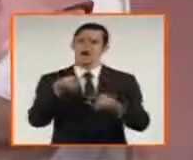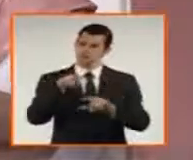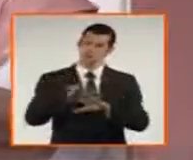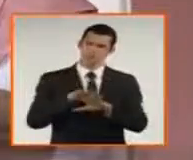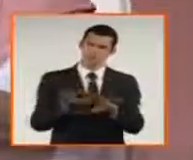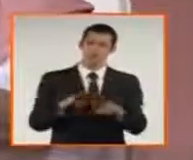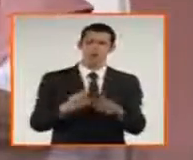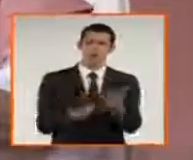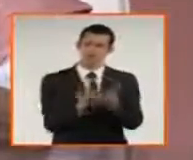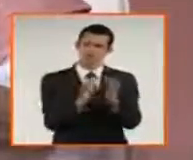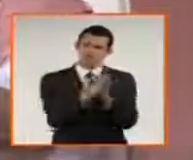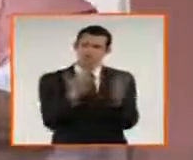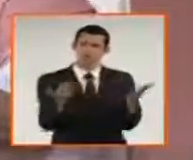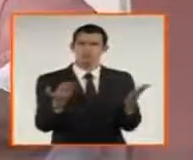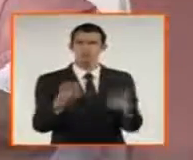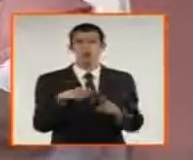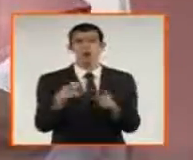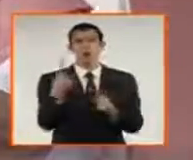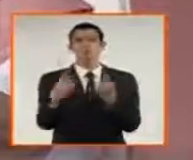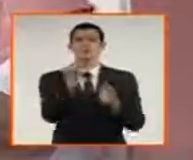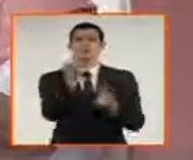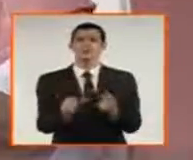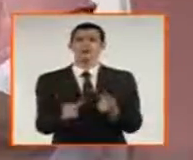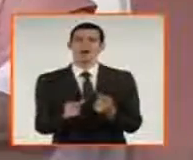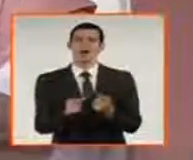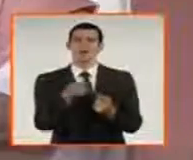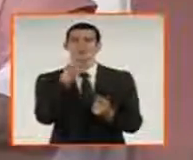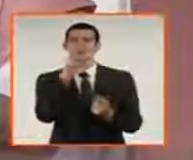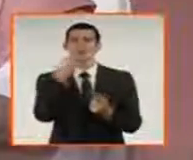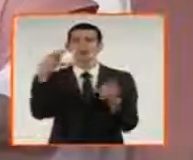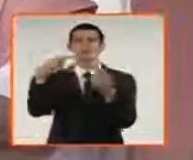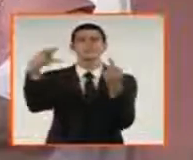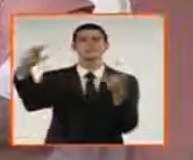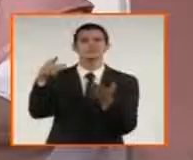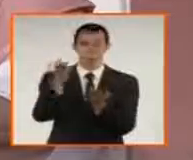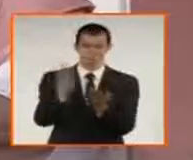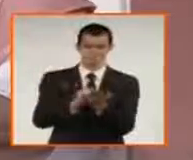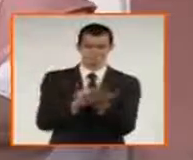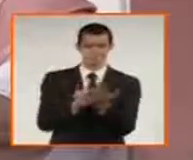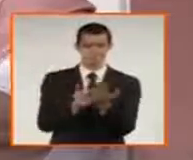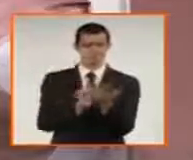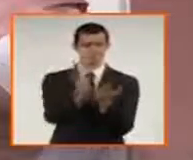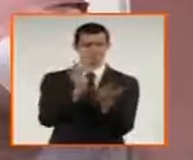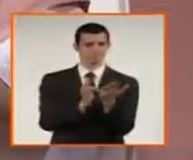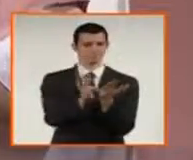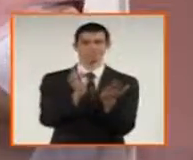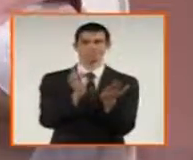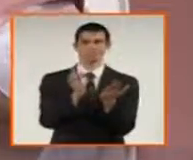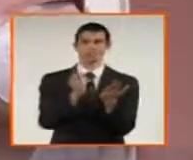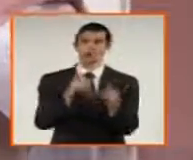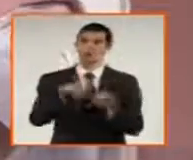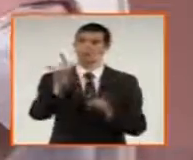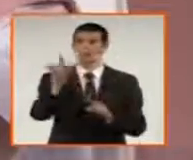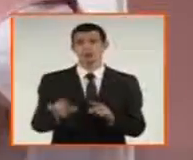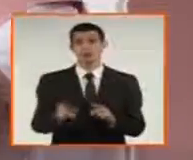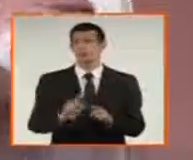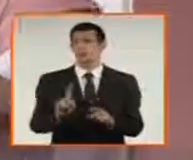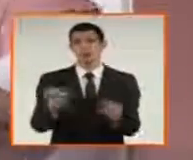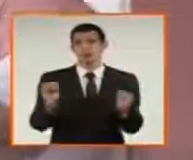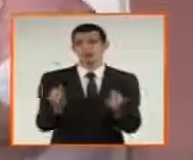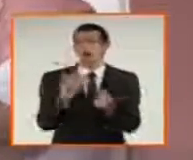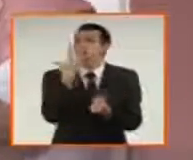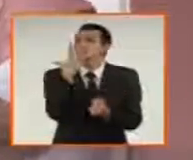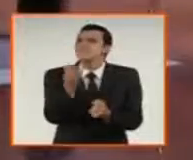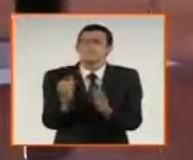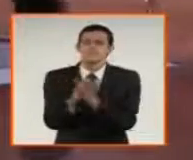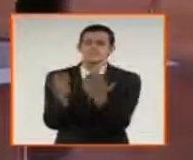las personas tienen la facilidad de manejar ni les gusta leer documentos desde las pantallas de la computadora